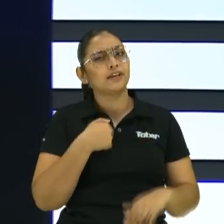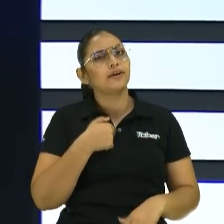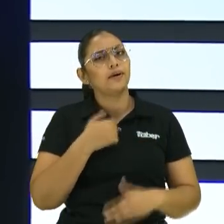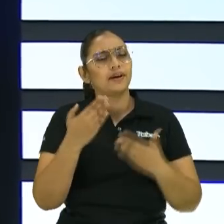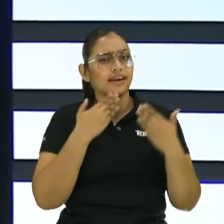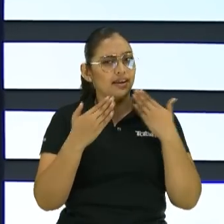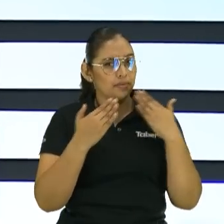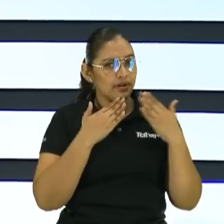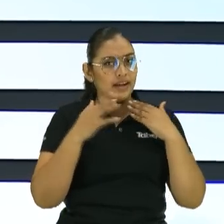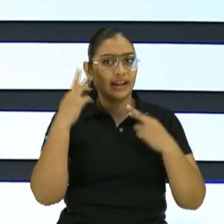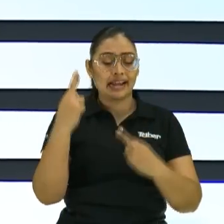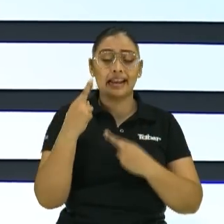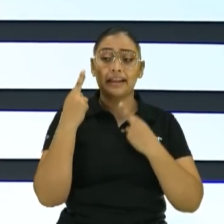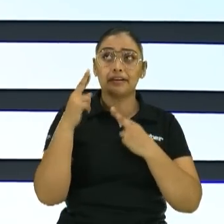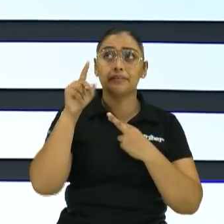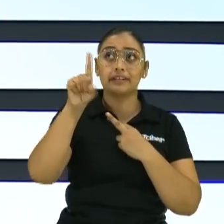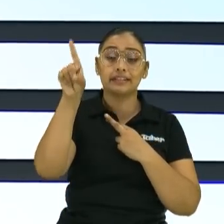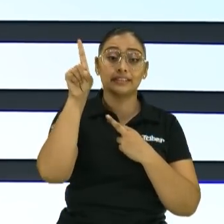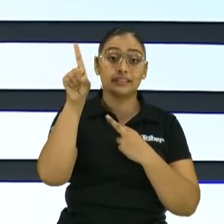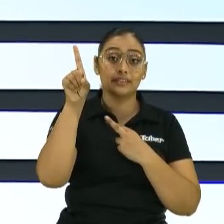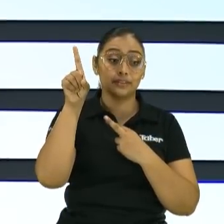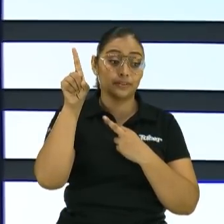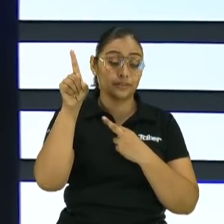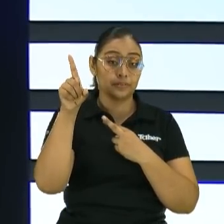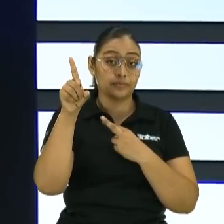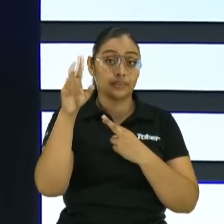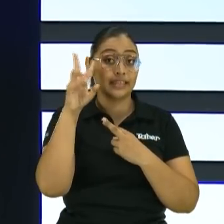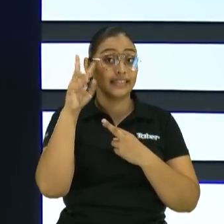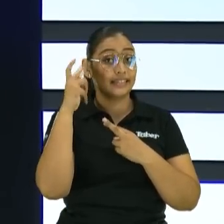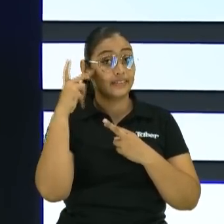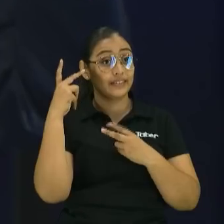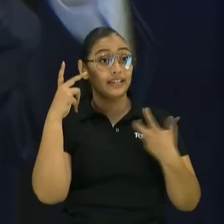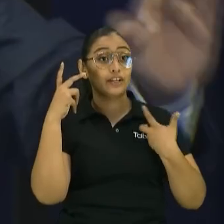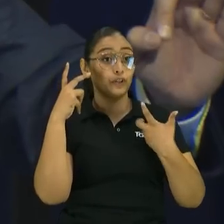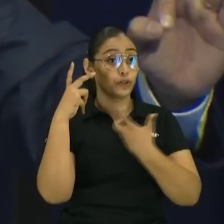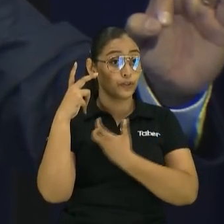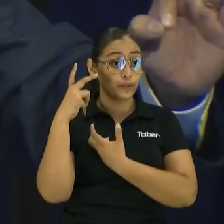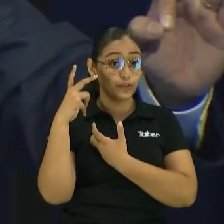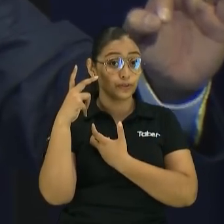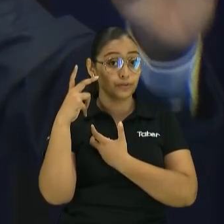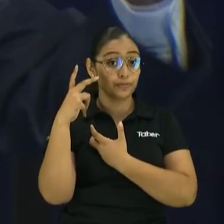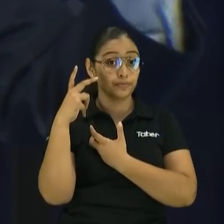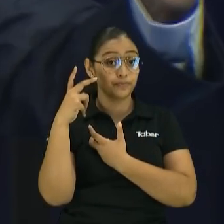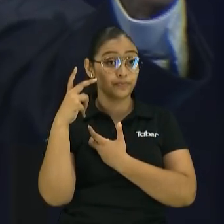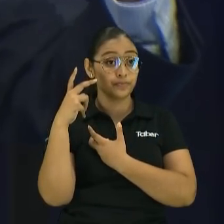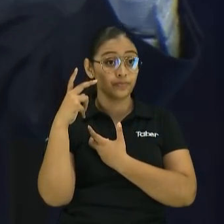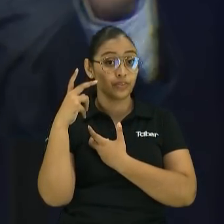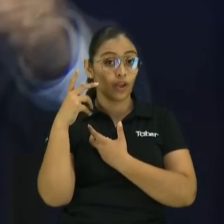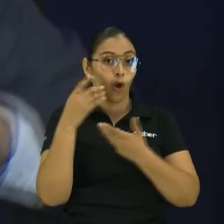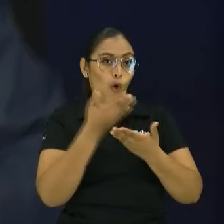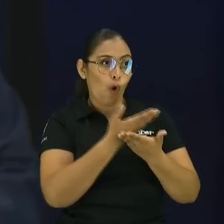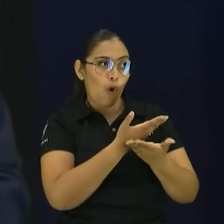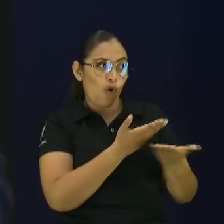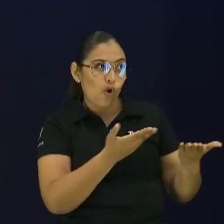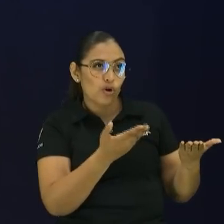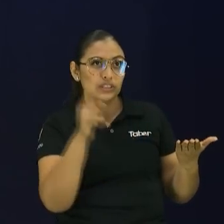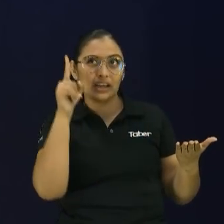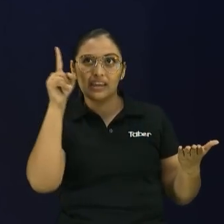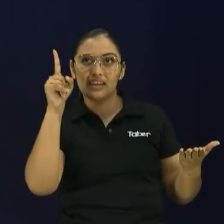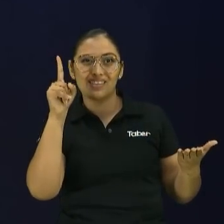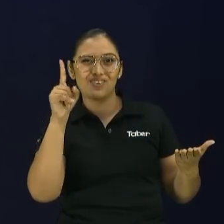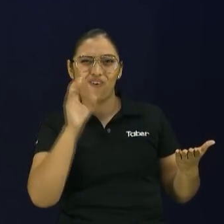él Ojalá de Dios incluye que tengas cero tolerancia a las cosas que a Dios le